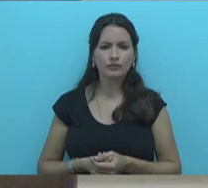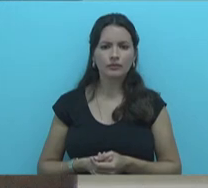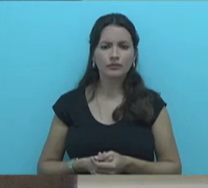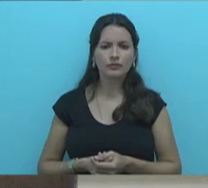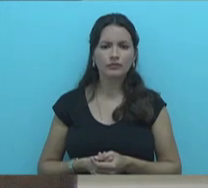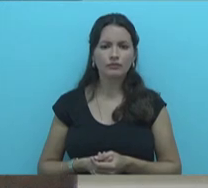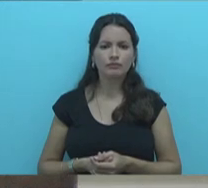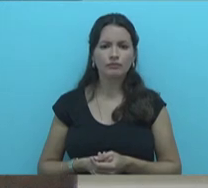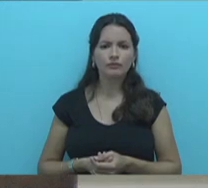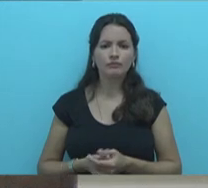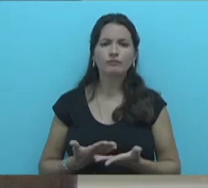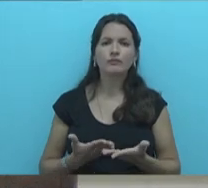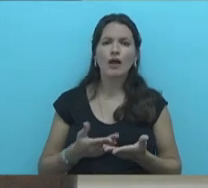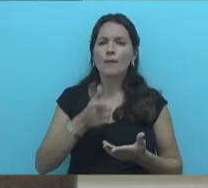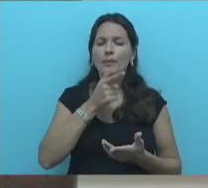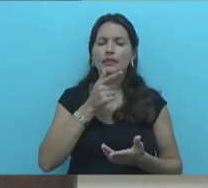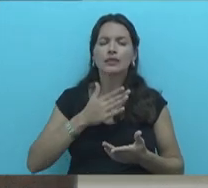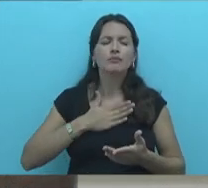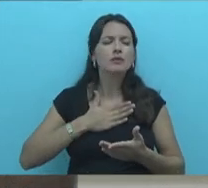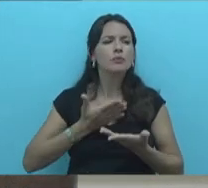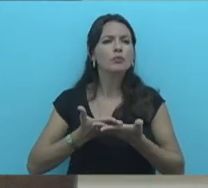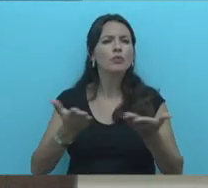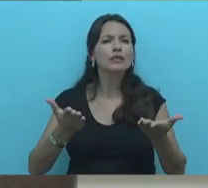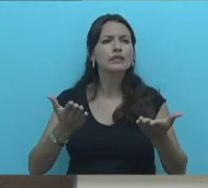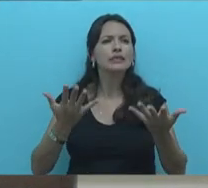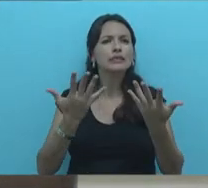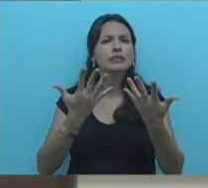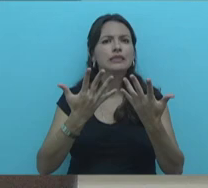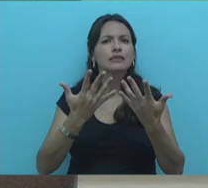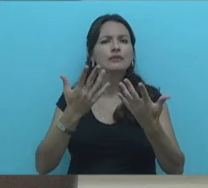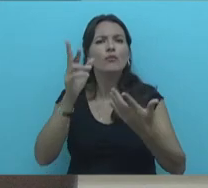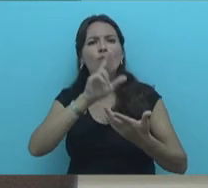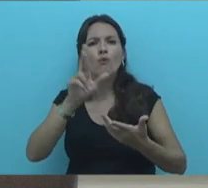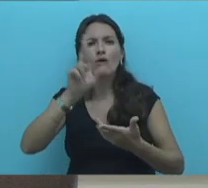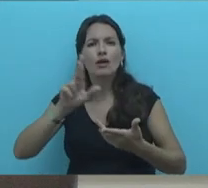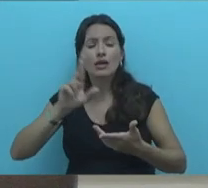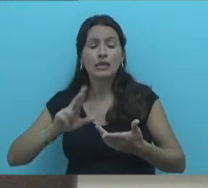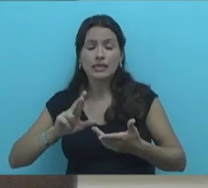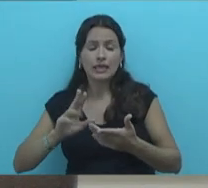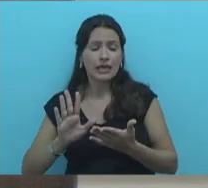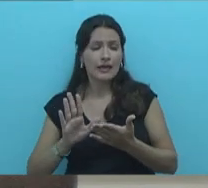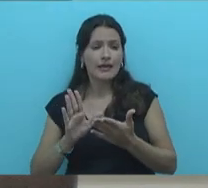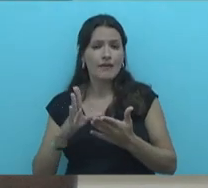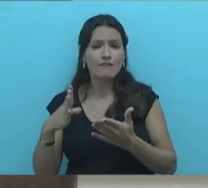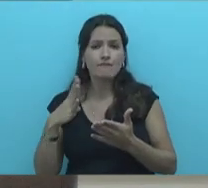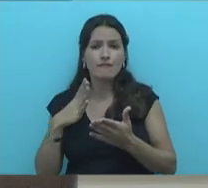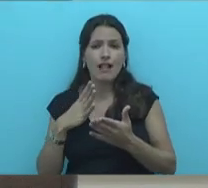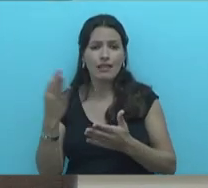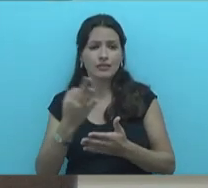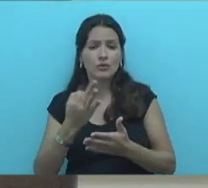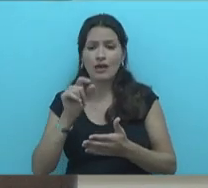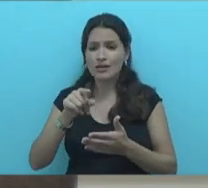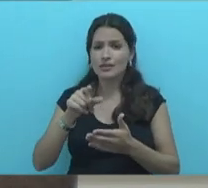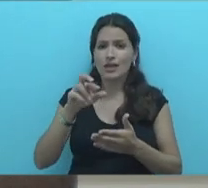un sistema, creo que lo del caso de Paula demuestra muchas vulneraciones que tenemos las mujeres, porque ella fue